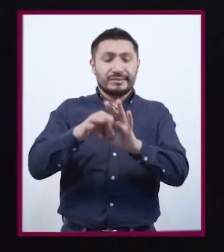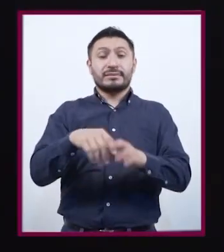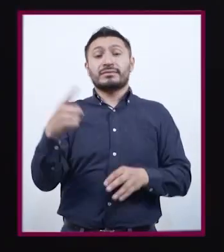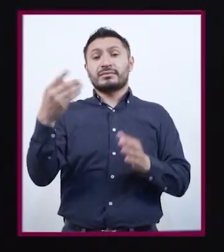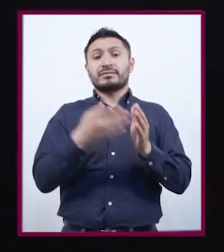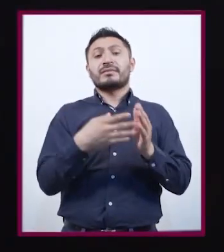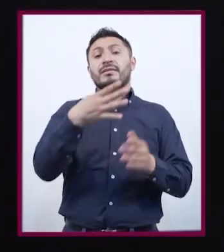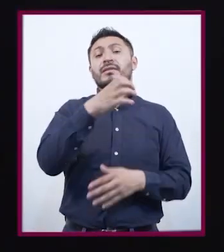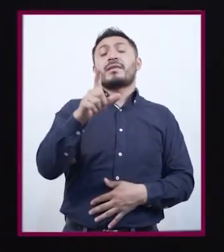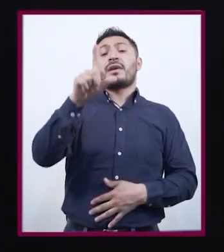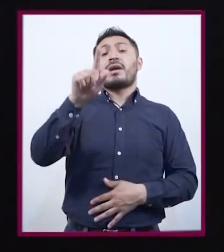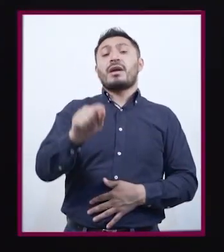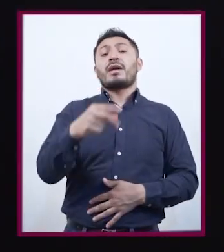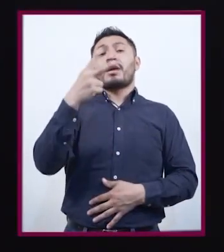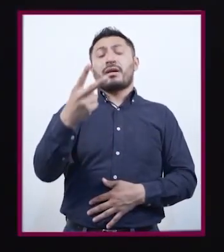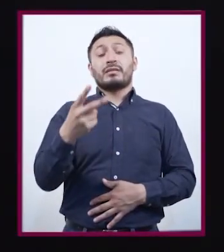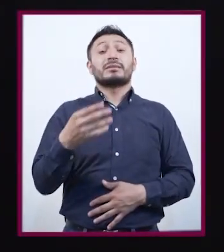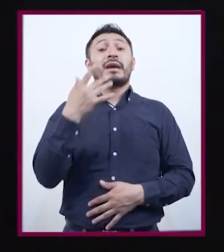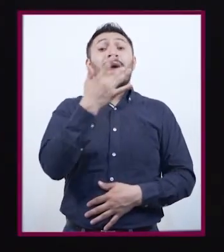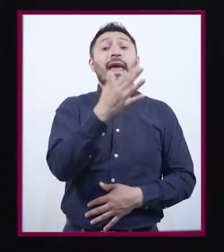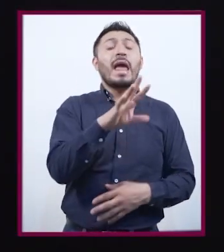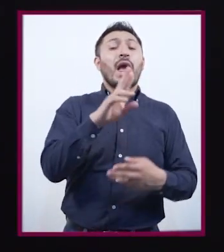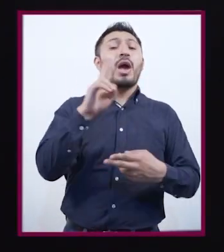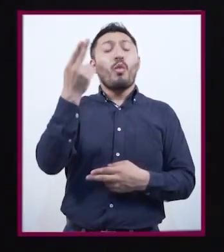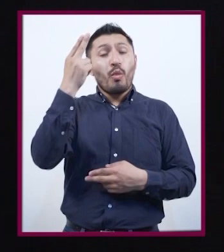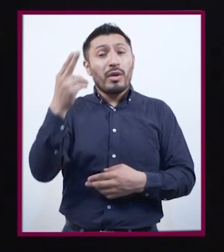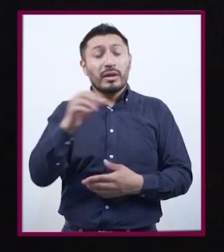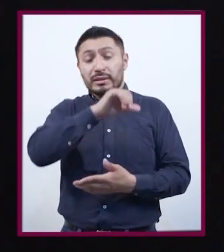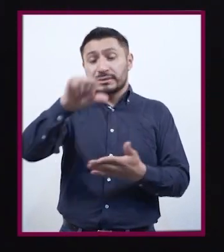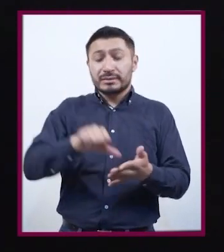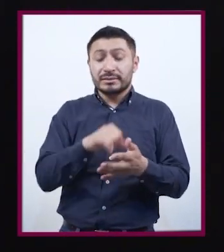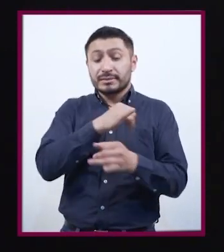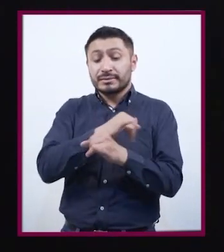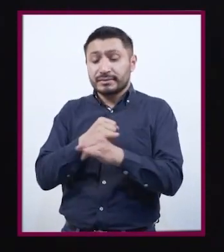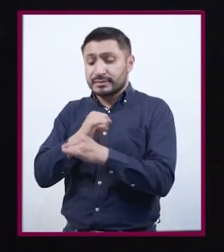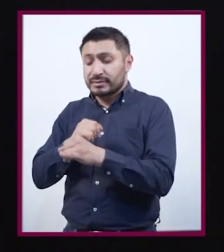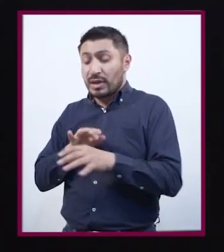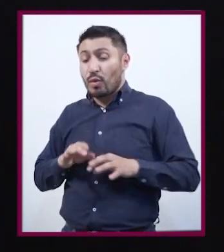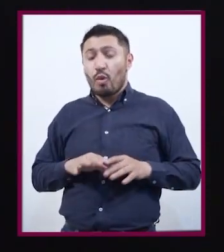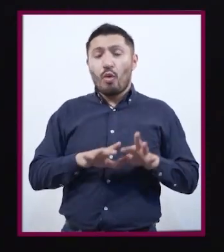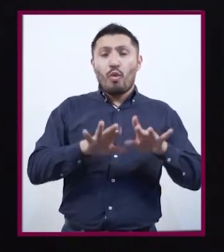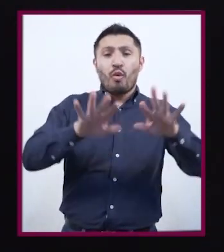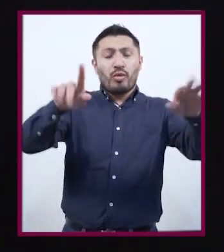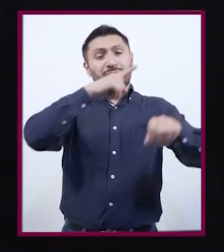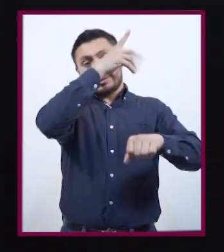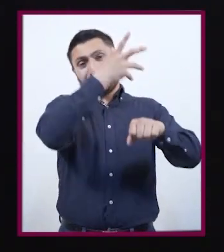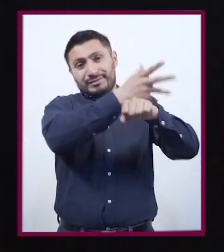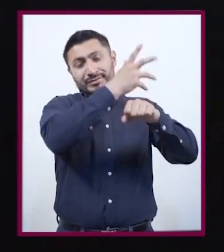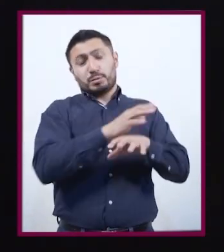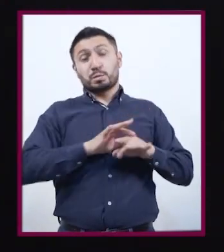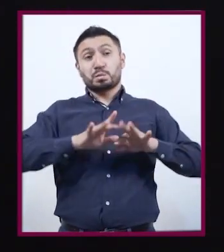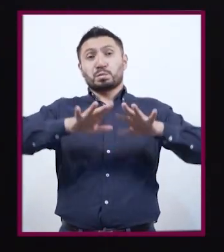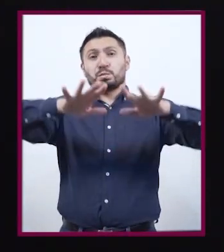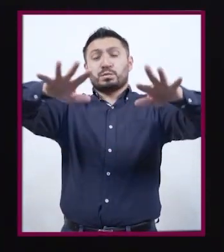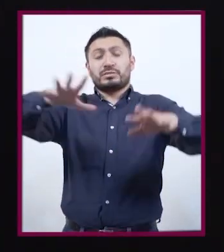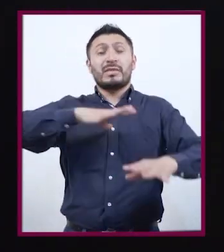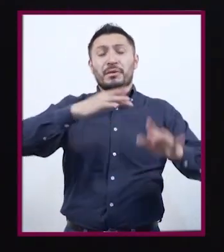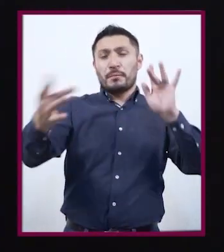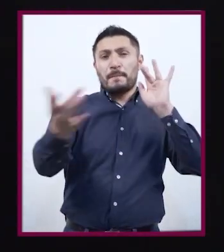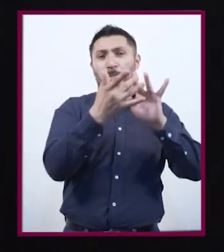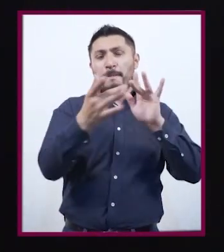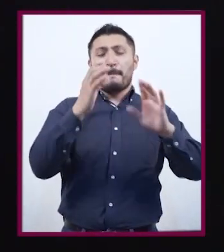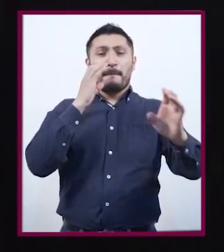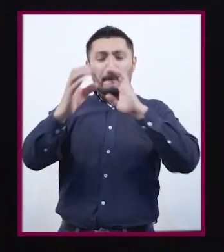Para 1972, 50 universidades y centros de investigación dispersos por todo Estados Unidos se